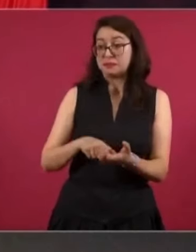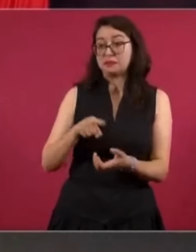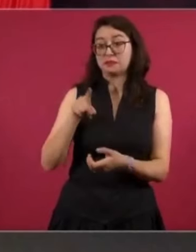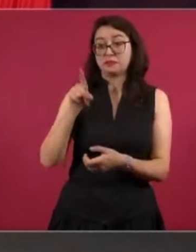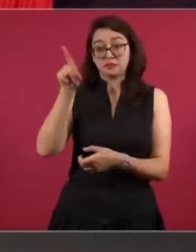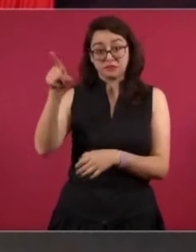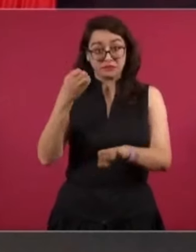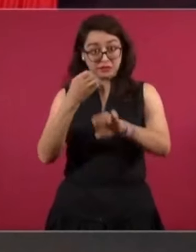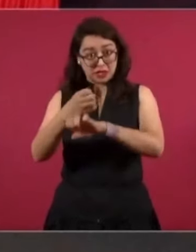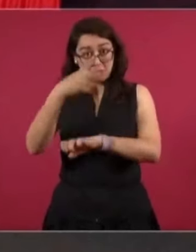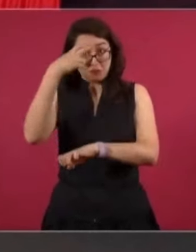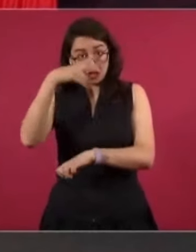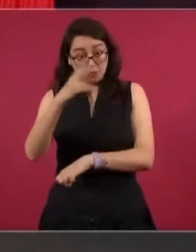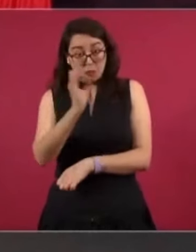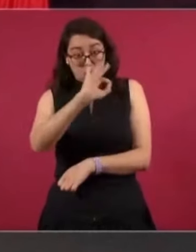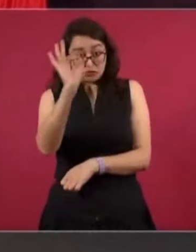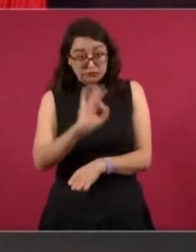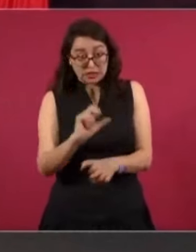pero